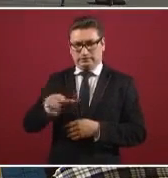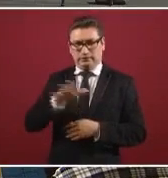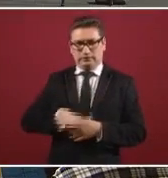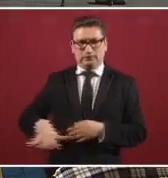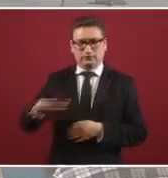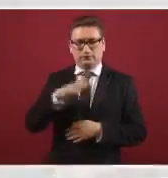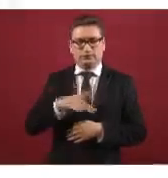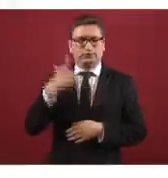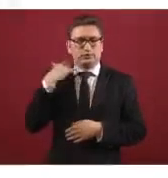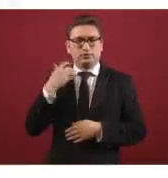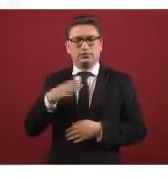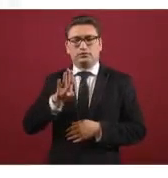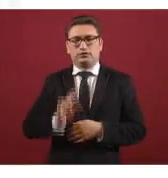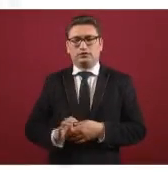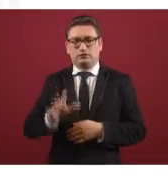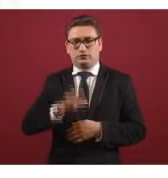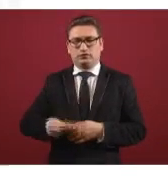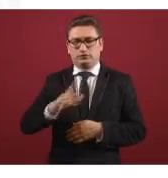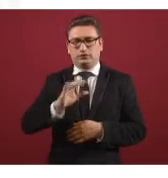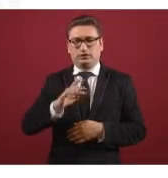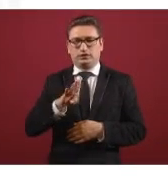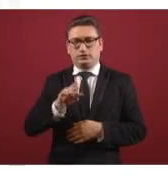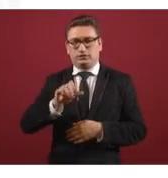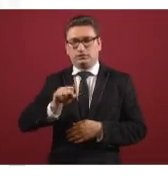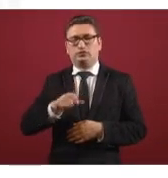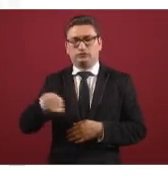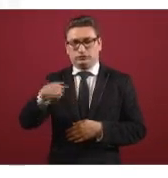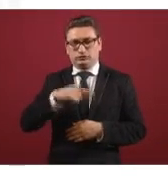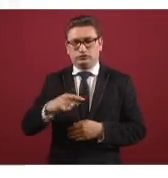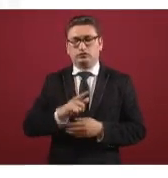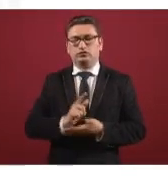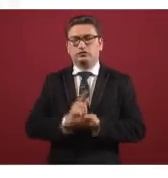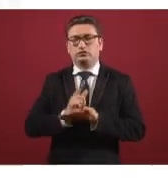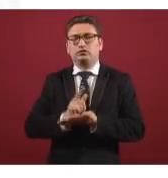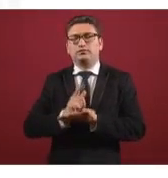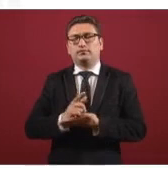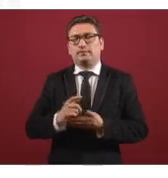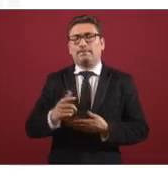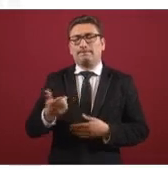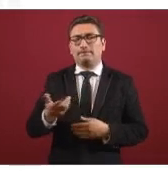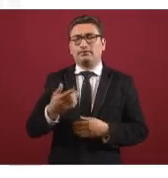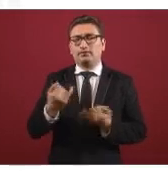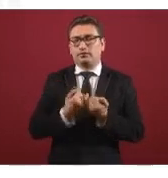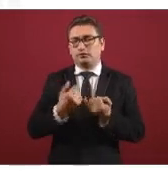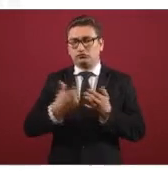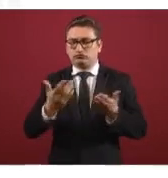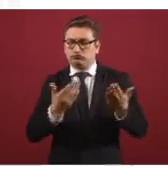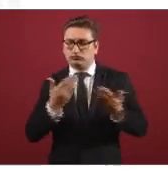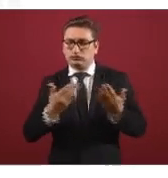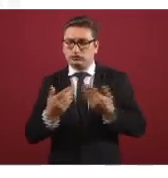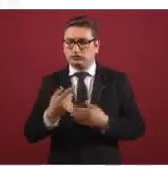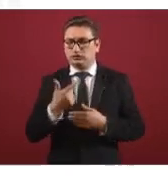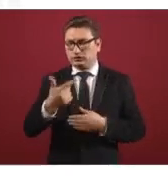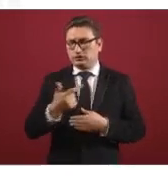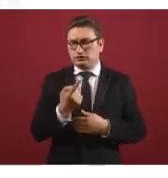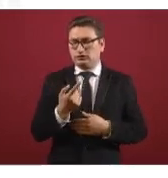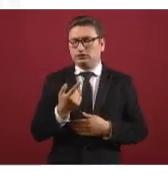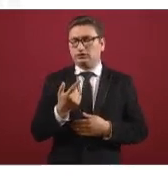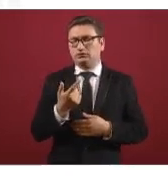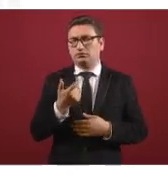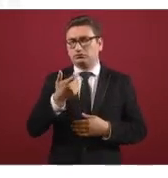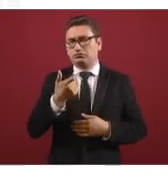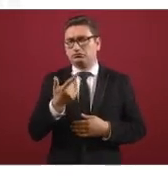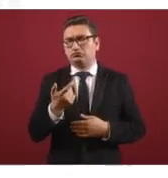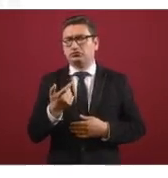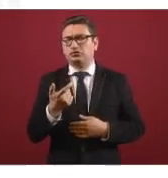Baja California, con un precio al público por litro de 11 pesos con 7 centavos y un margen de 7 pesos con